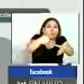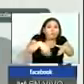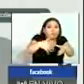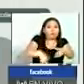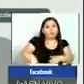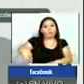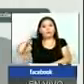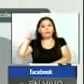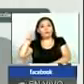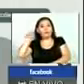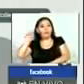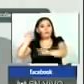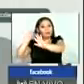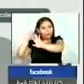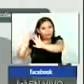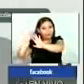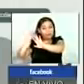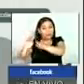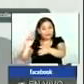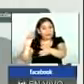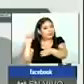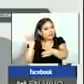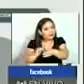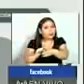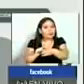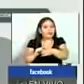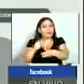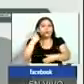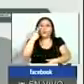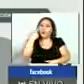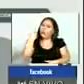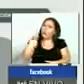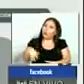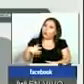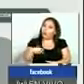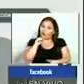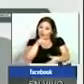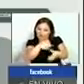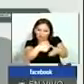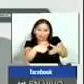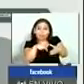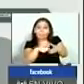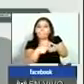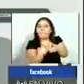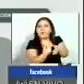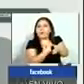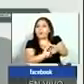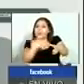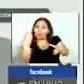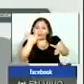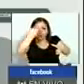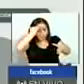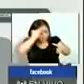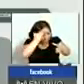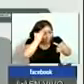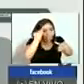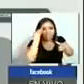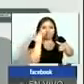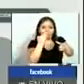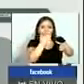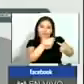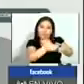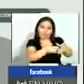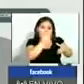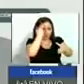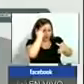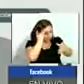149. Este es un punto delicado porque es ahí donde están las personas que requieren atención más esmerada,